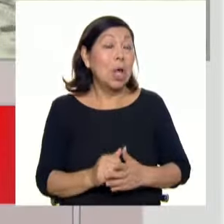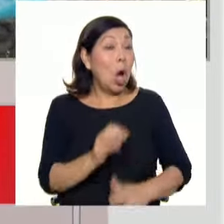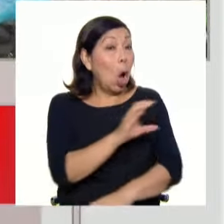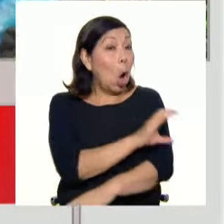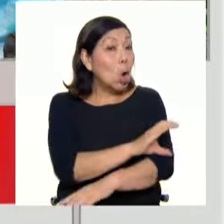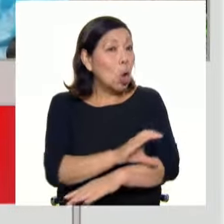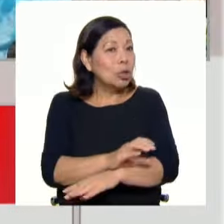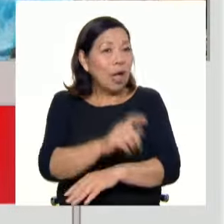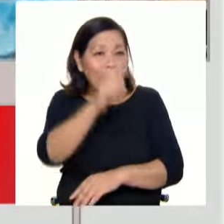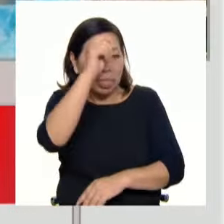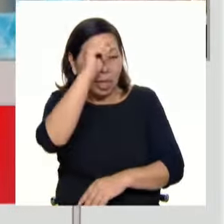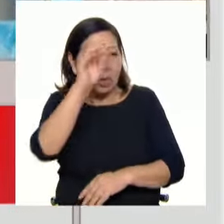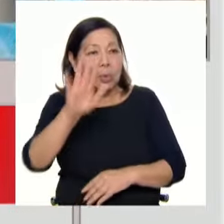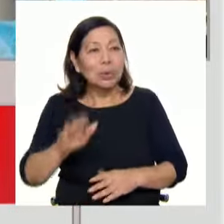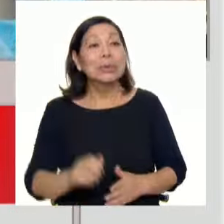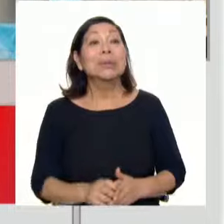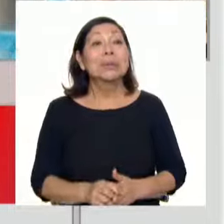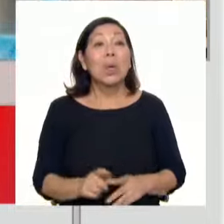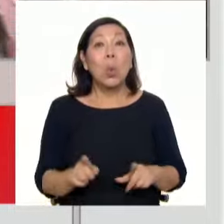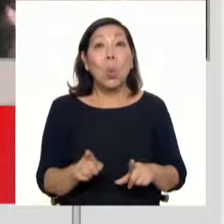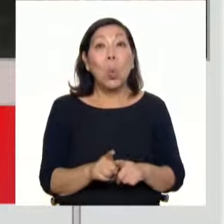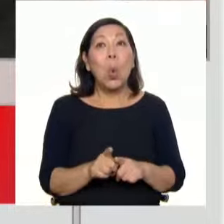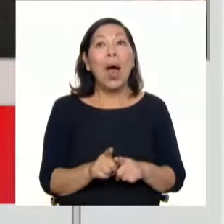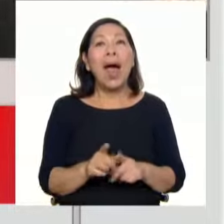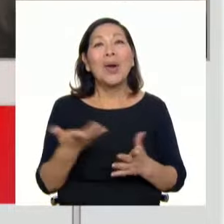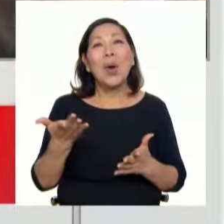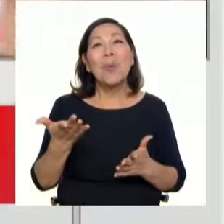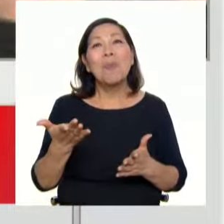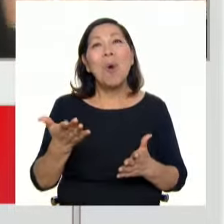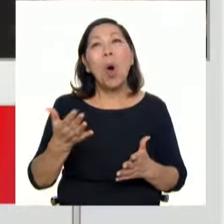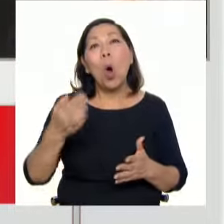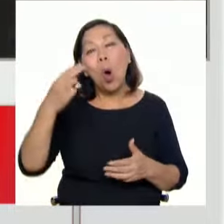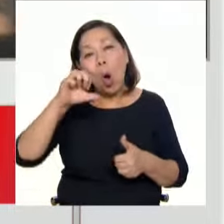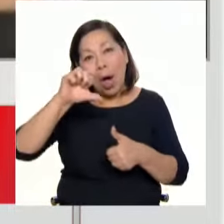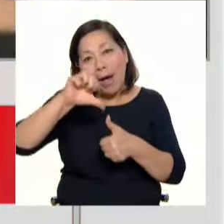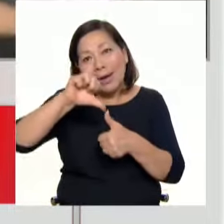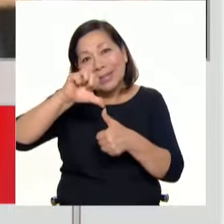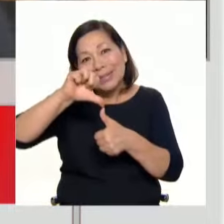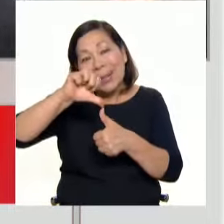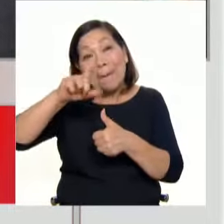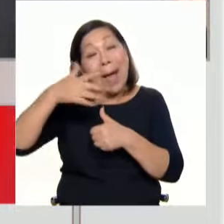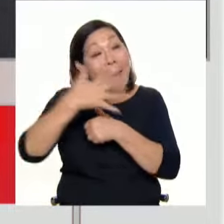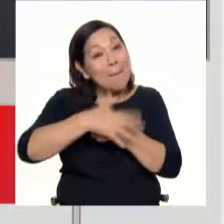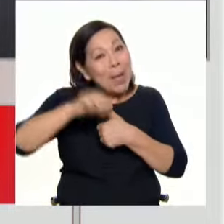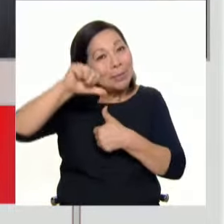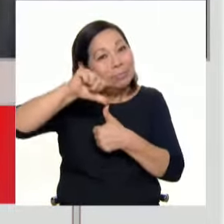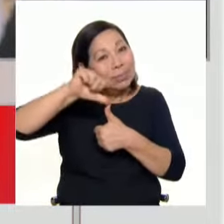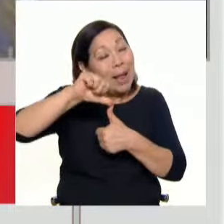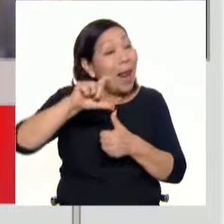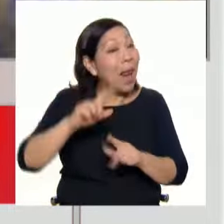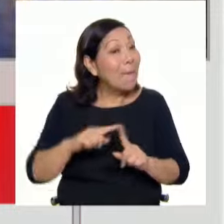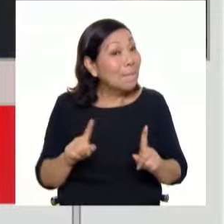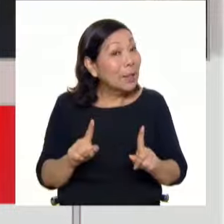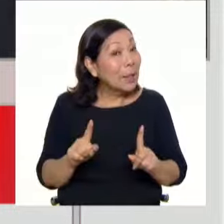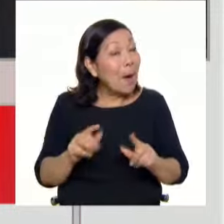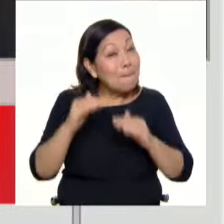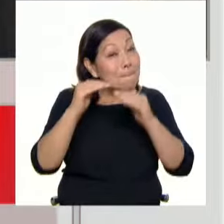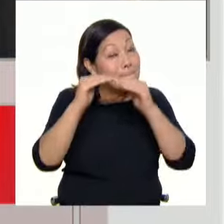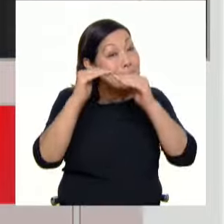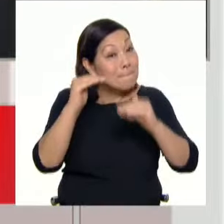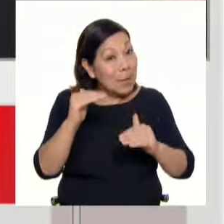costas de Tumbes. Como un mar tropical, como el mar del Caribe. Sí, exactamente. Las anomalías no están muy marcadas como en Lima, están un poquito